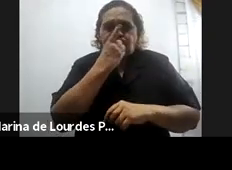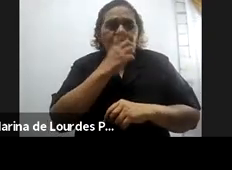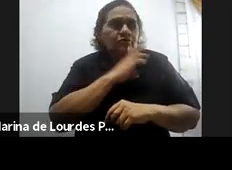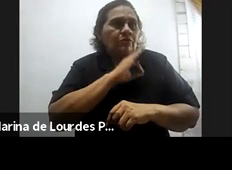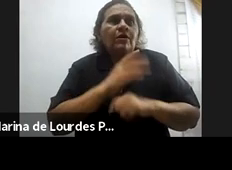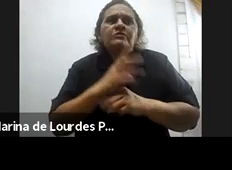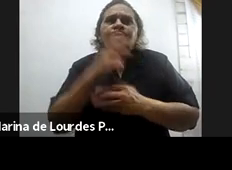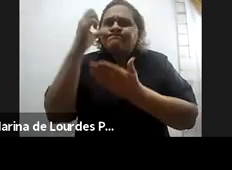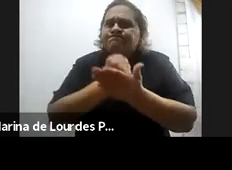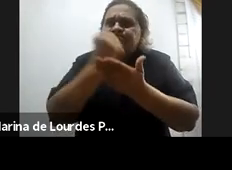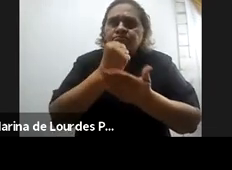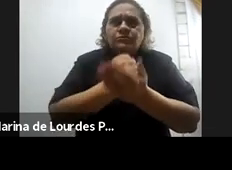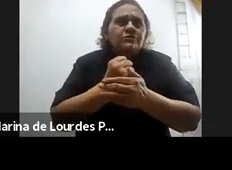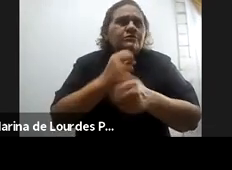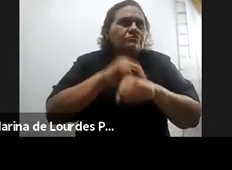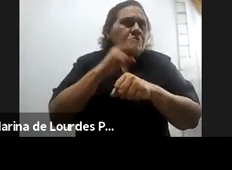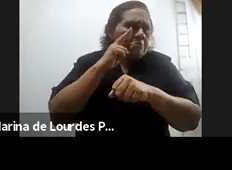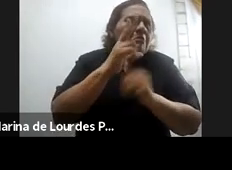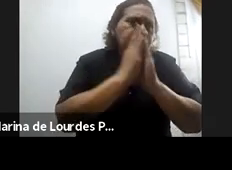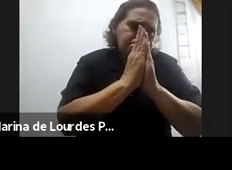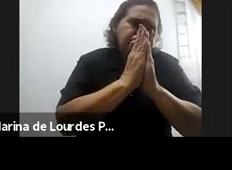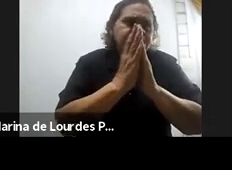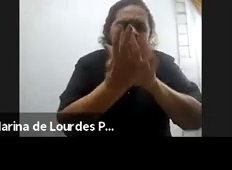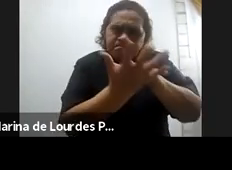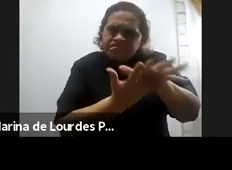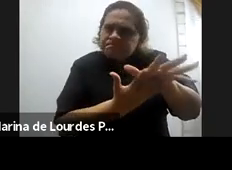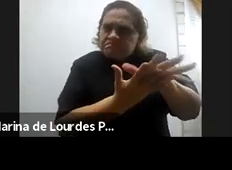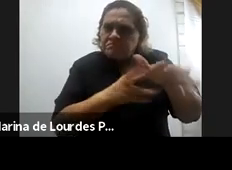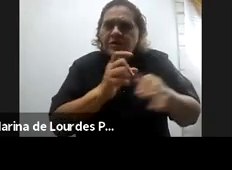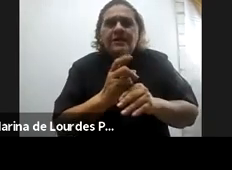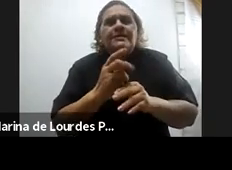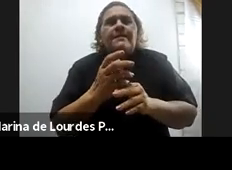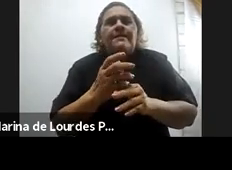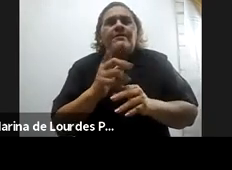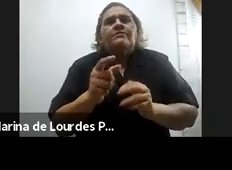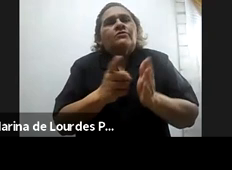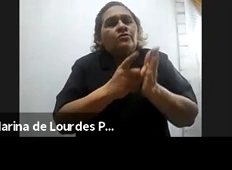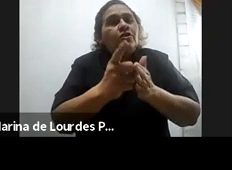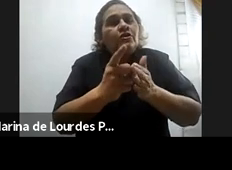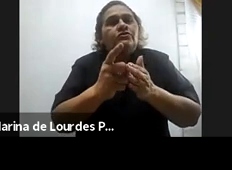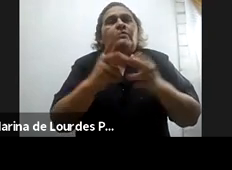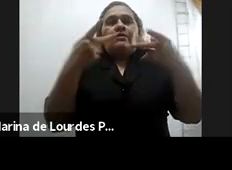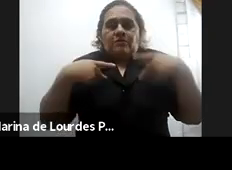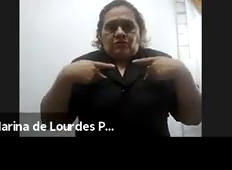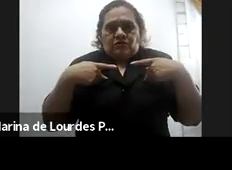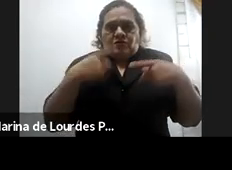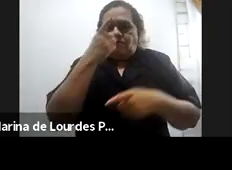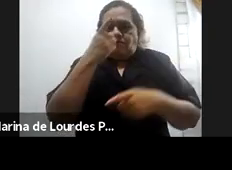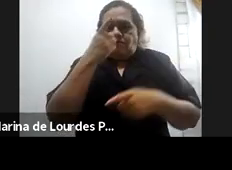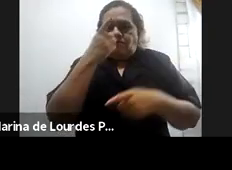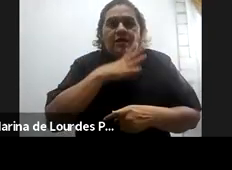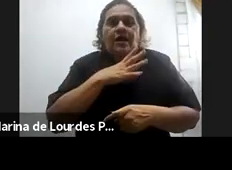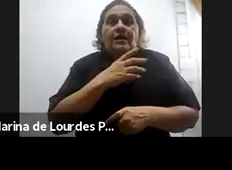puedo exigirle al médico que le revise los pies. Es parte de los derechos que tiene un paciente con diabetes. Hay que usar